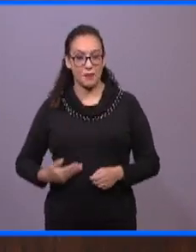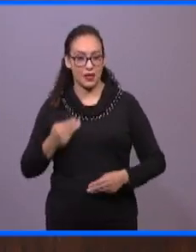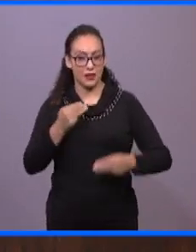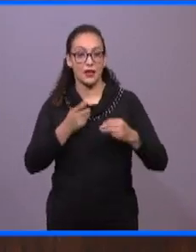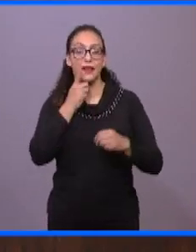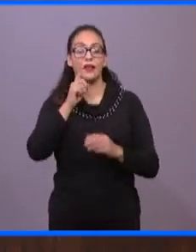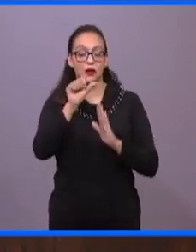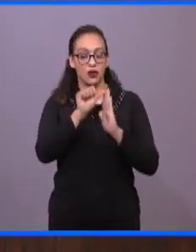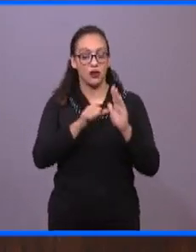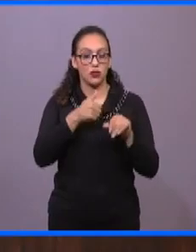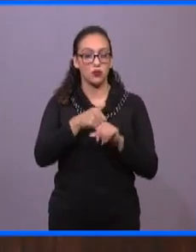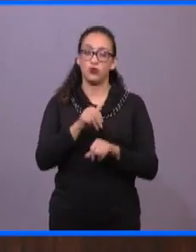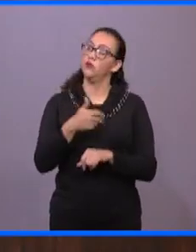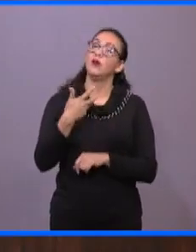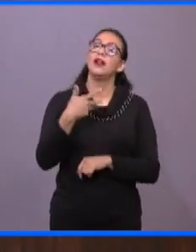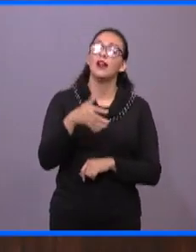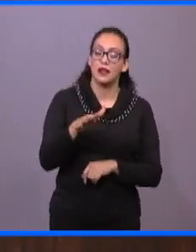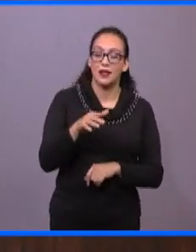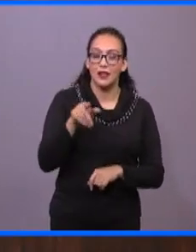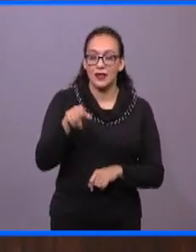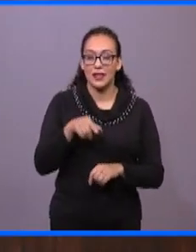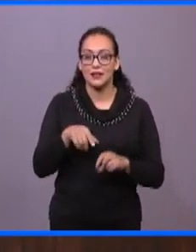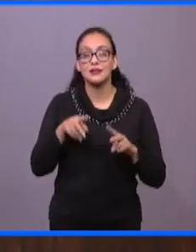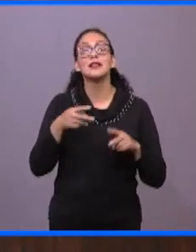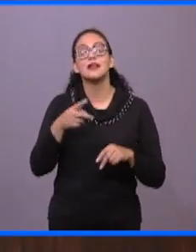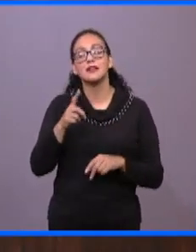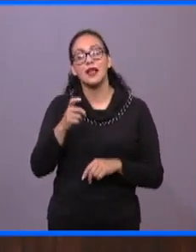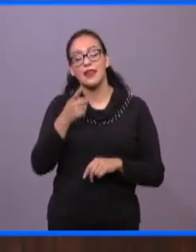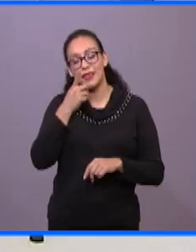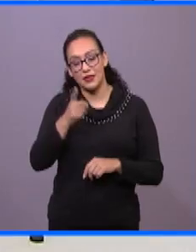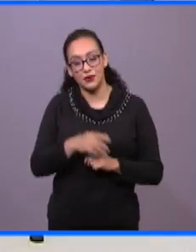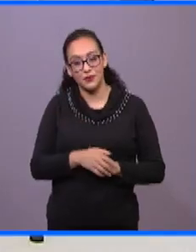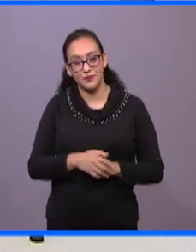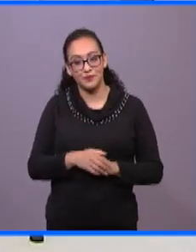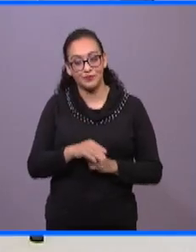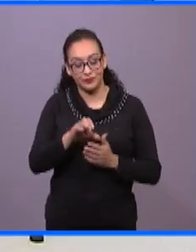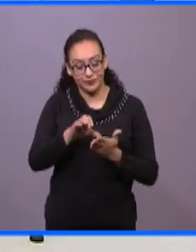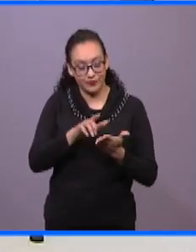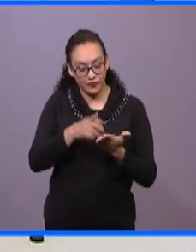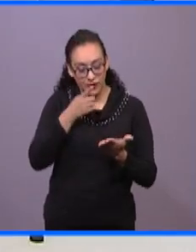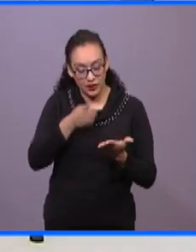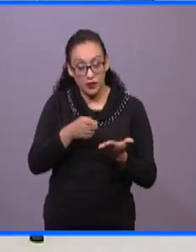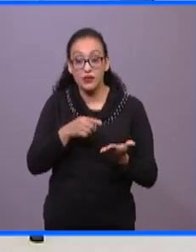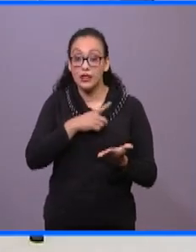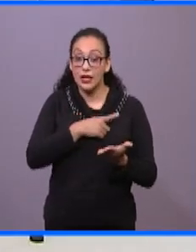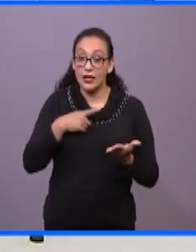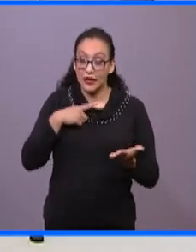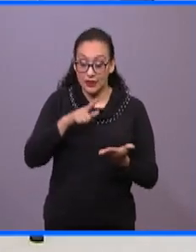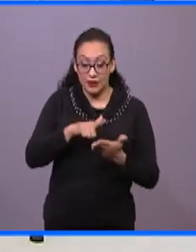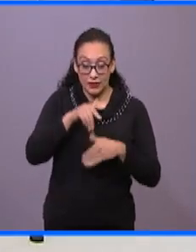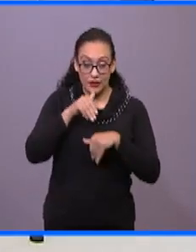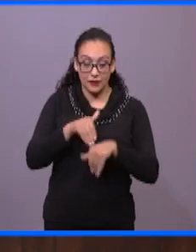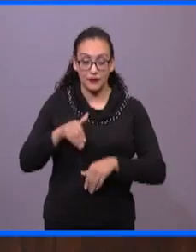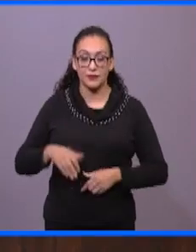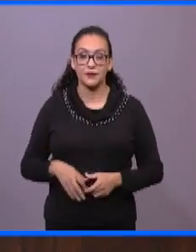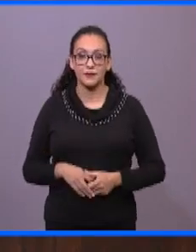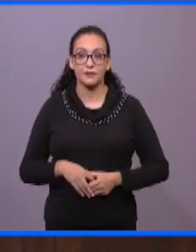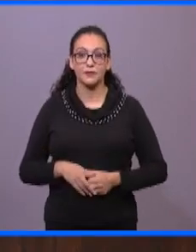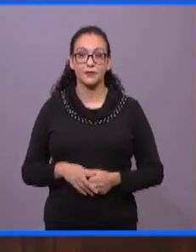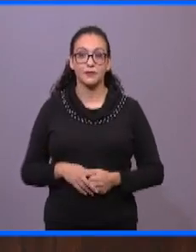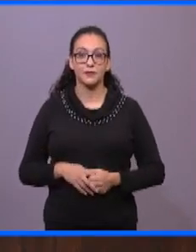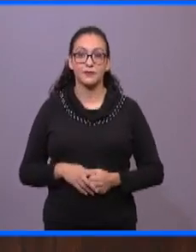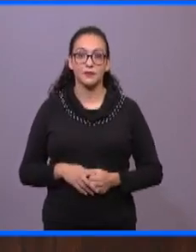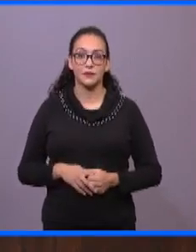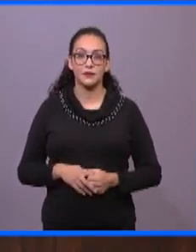que el artículo 11º transitorio de reformas constitucionales obliga a la interpretación literal de la norma. De